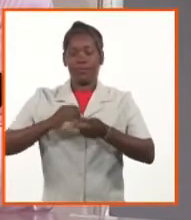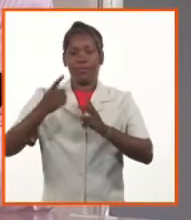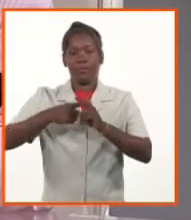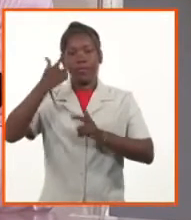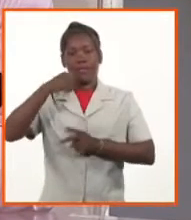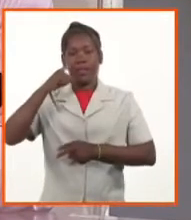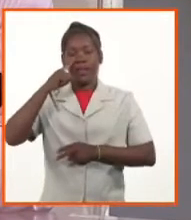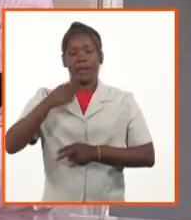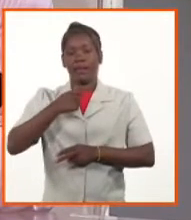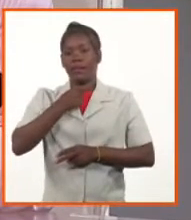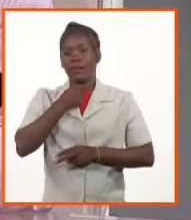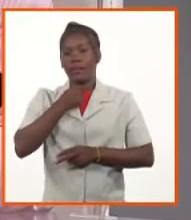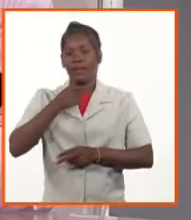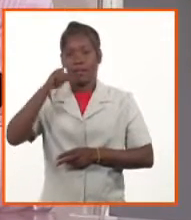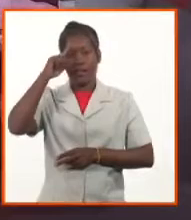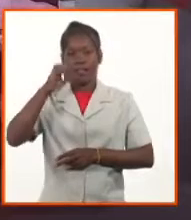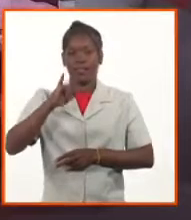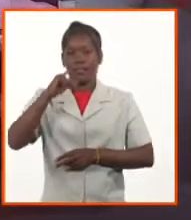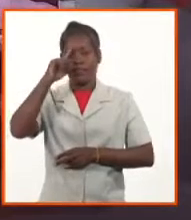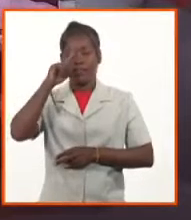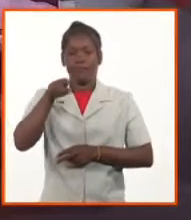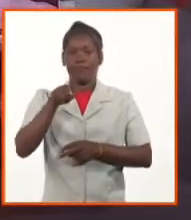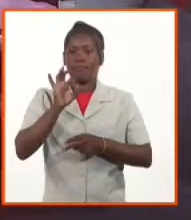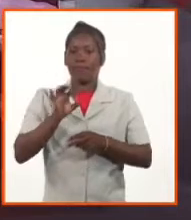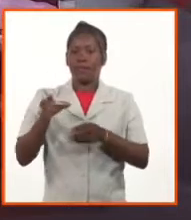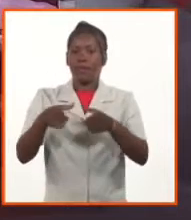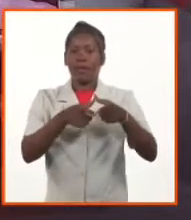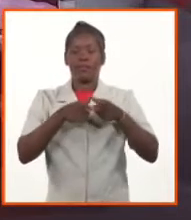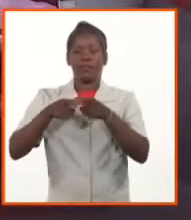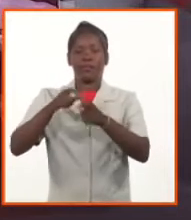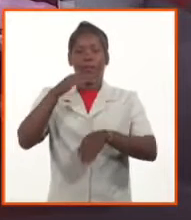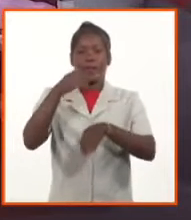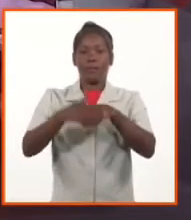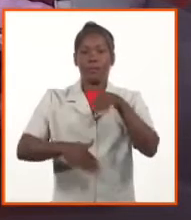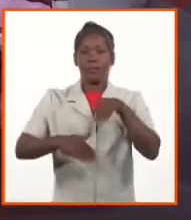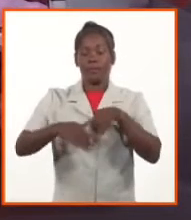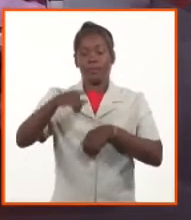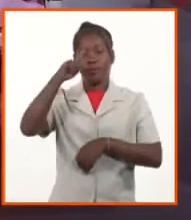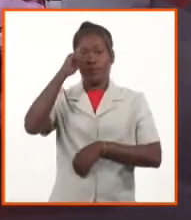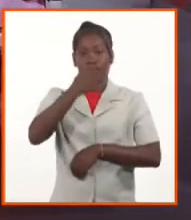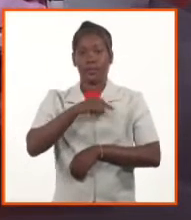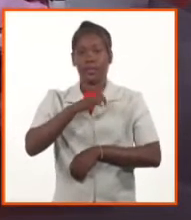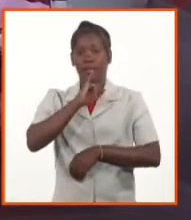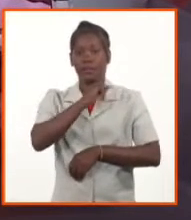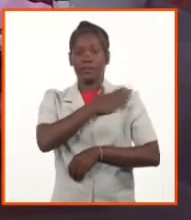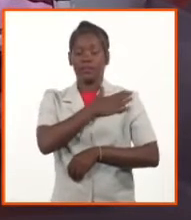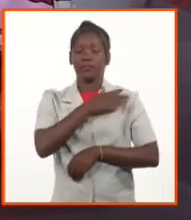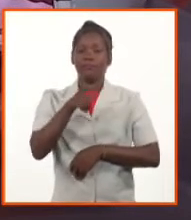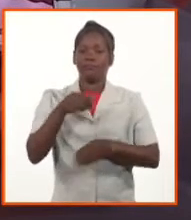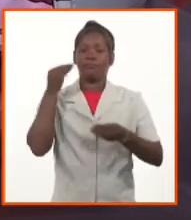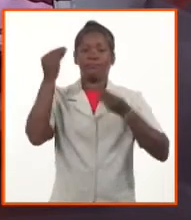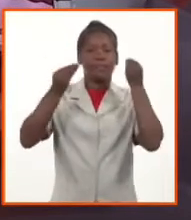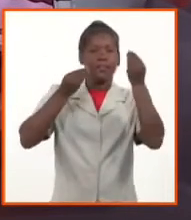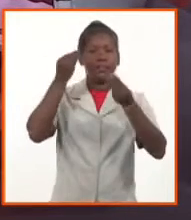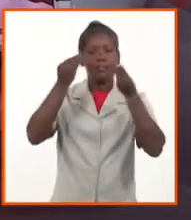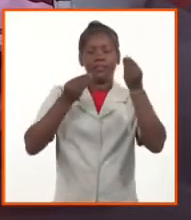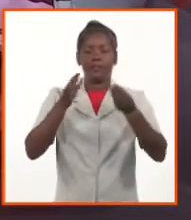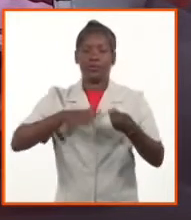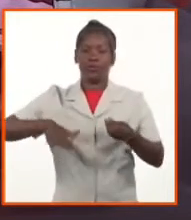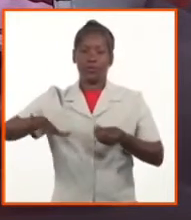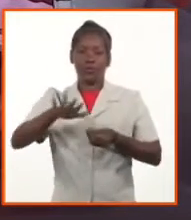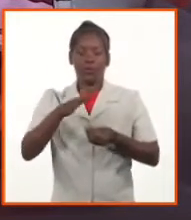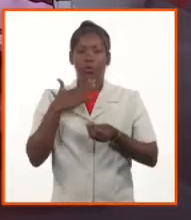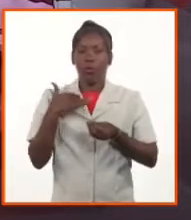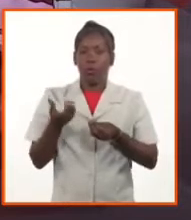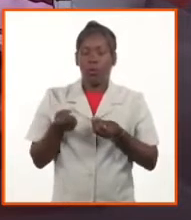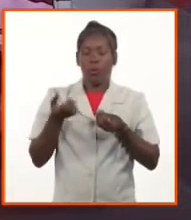pues se promueve, también se visibiliza ese pensamiento joven, esas miradas diversas de la